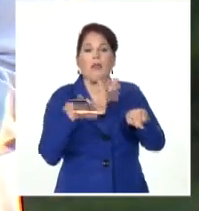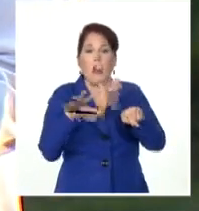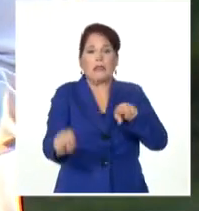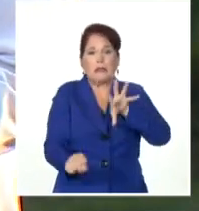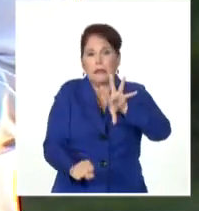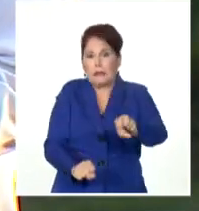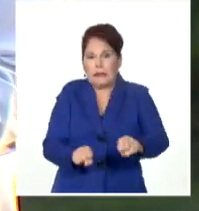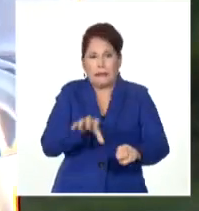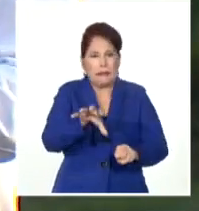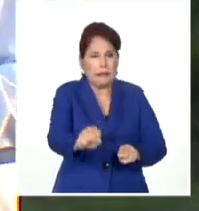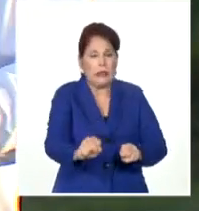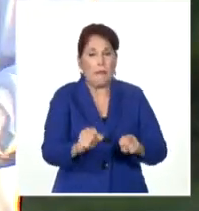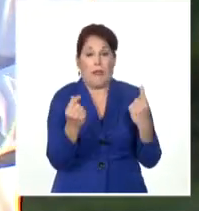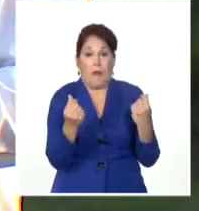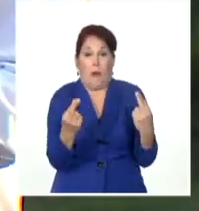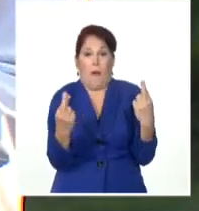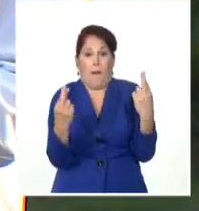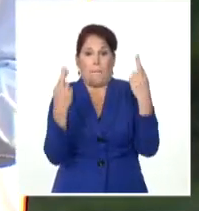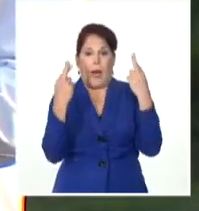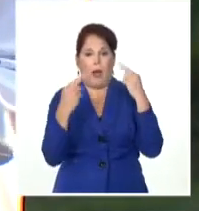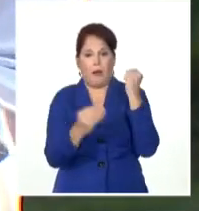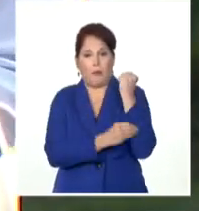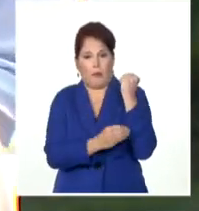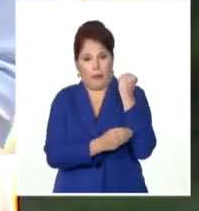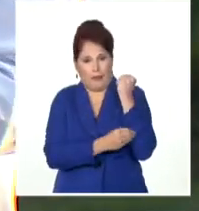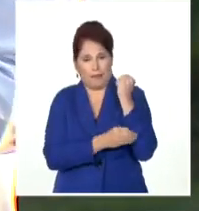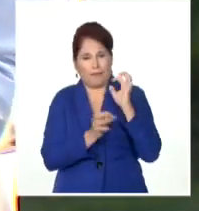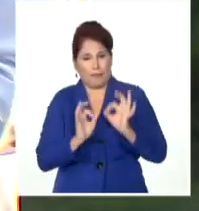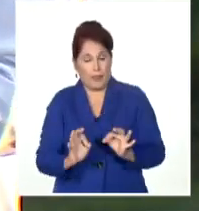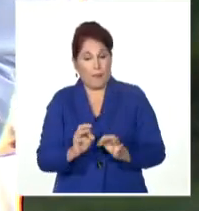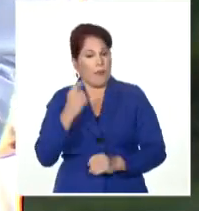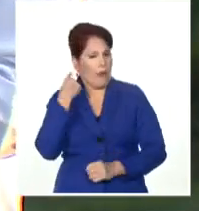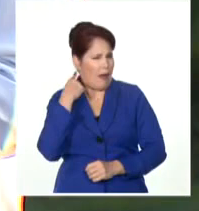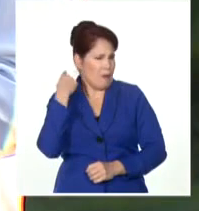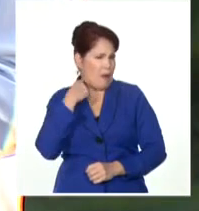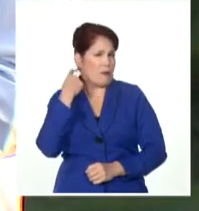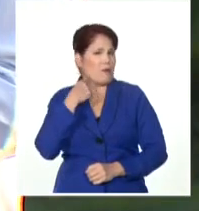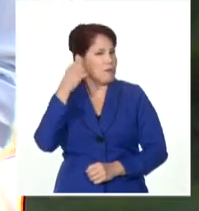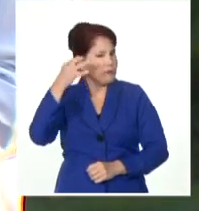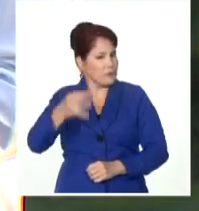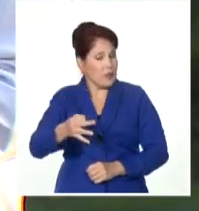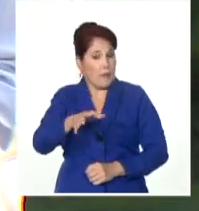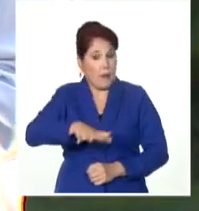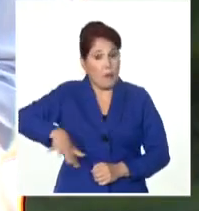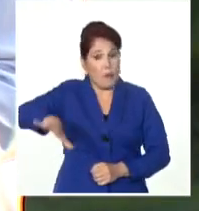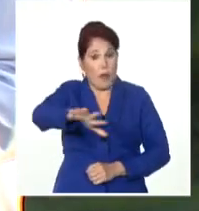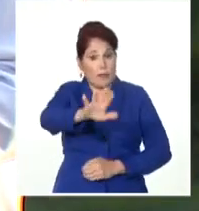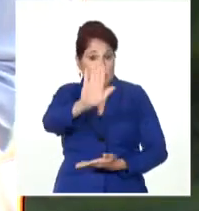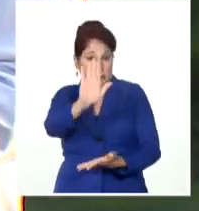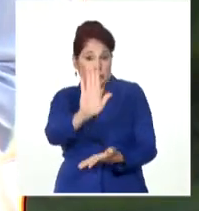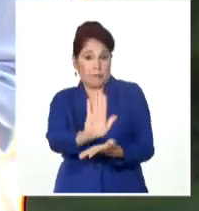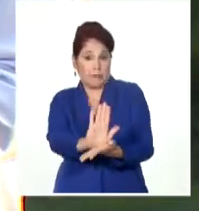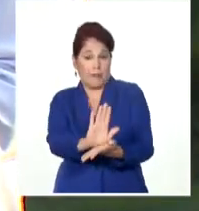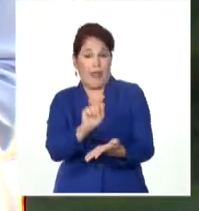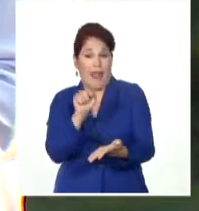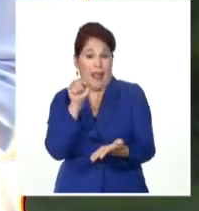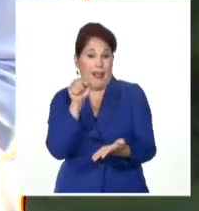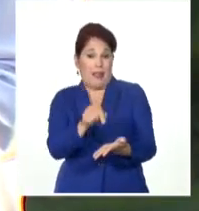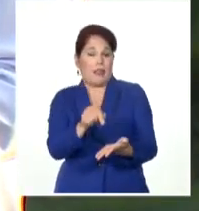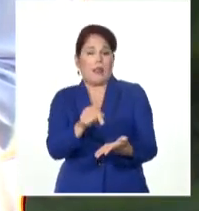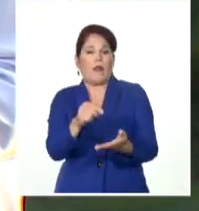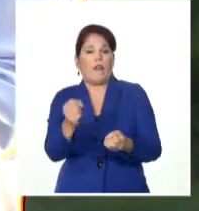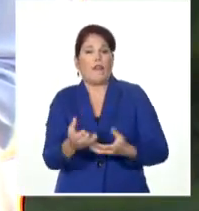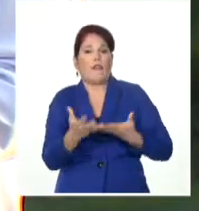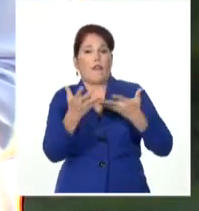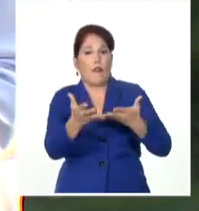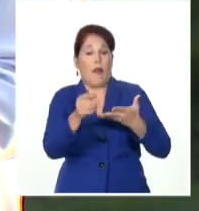ilimitados apetitos de riqueza y poder. Como cada año, en este memorable y simbólico mausoleo,